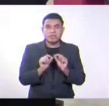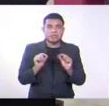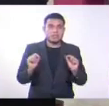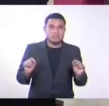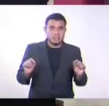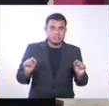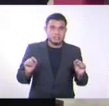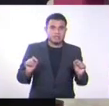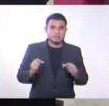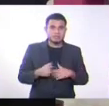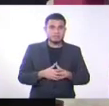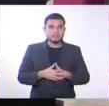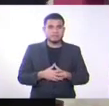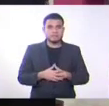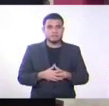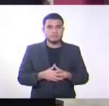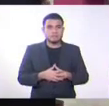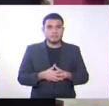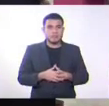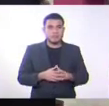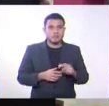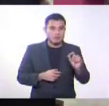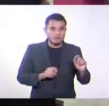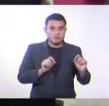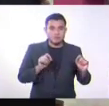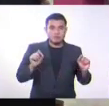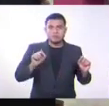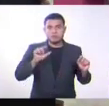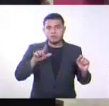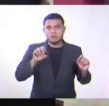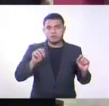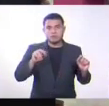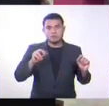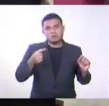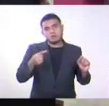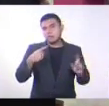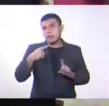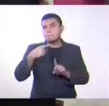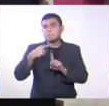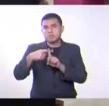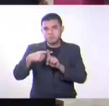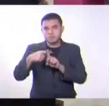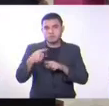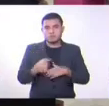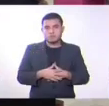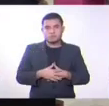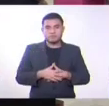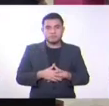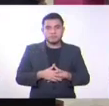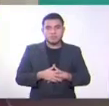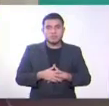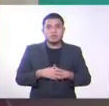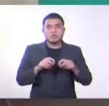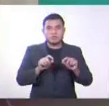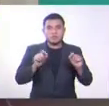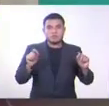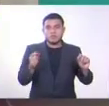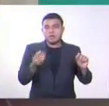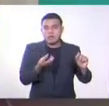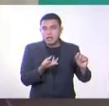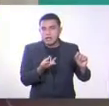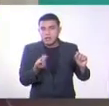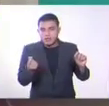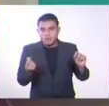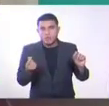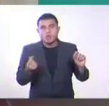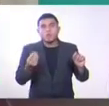hablando de distancia entre dos puntos, una longitud que es positiva. Y las distancias las medimos con números